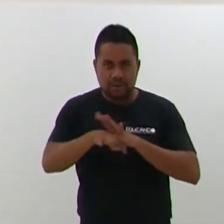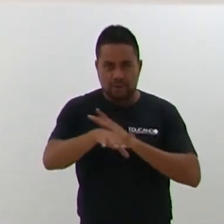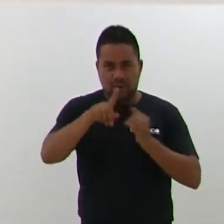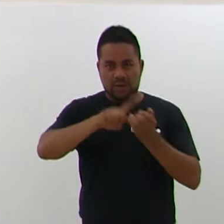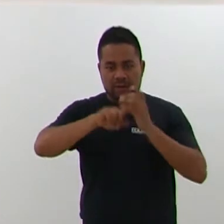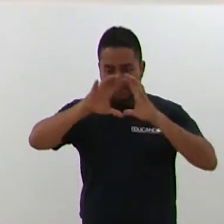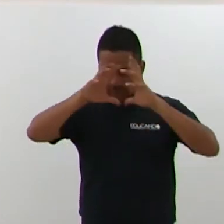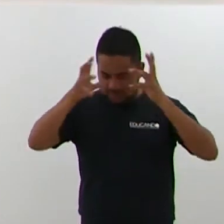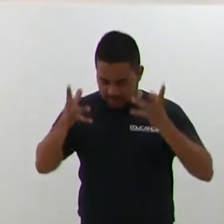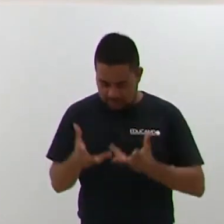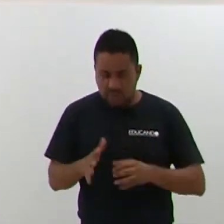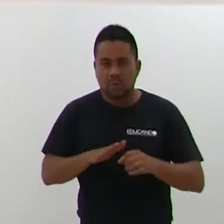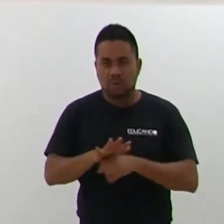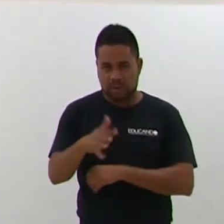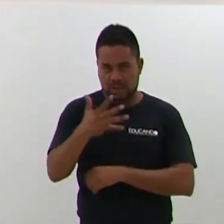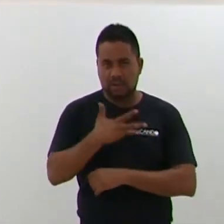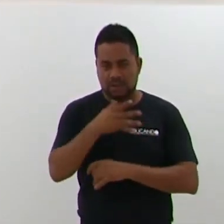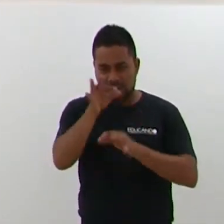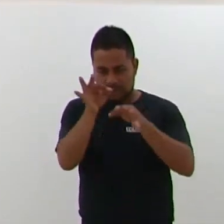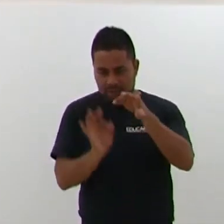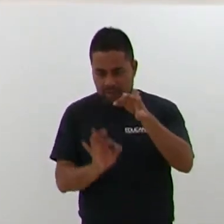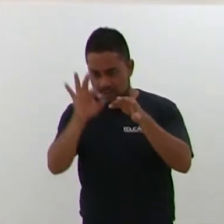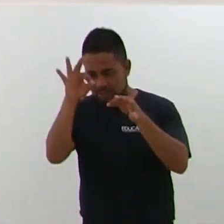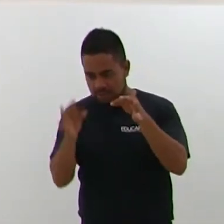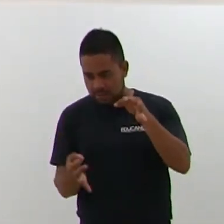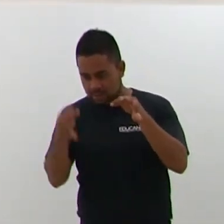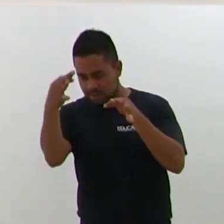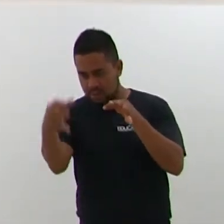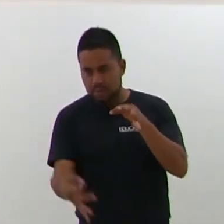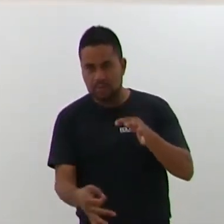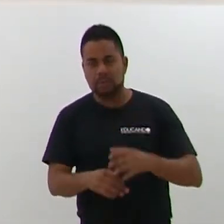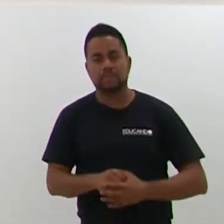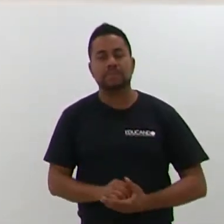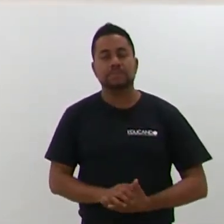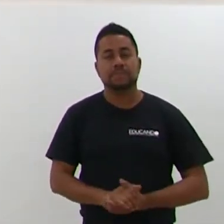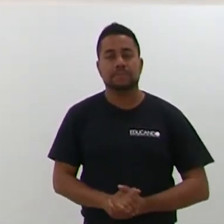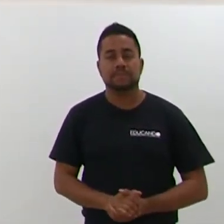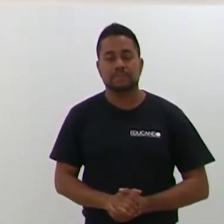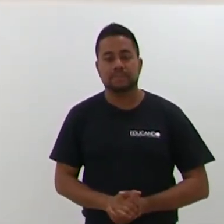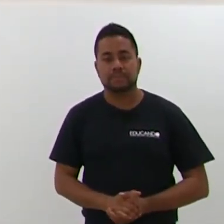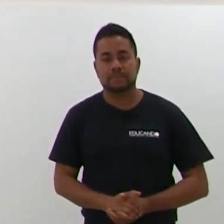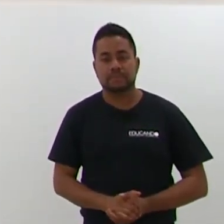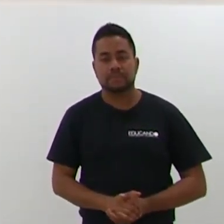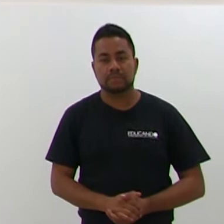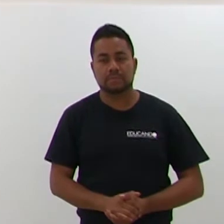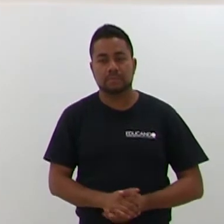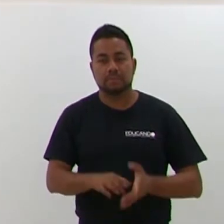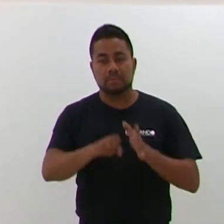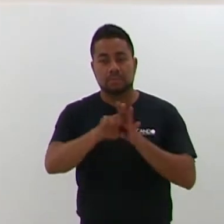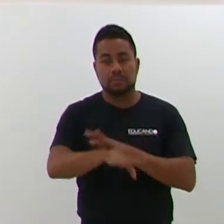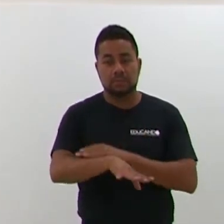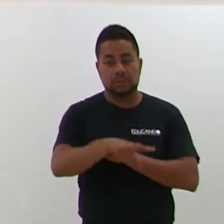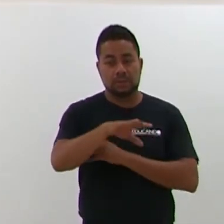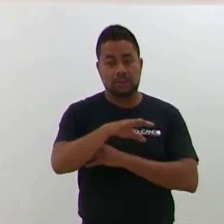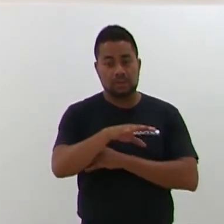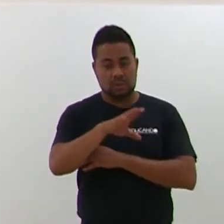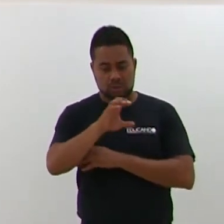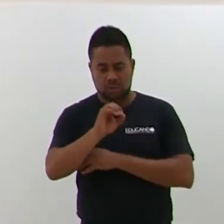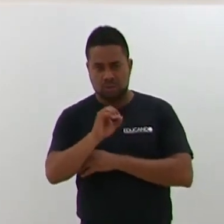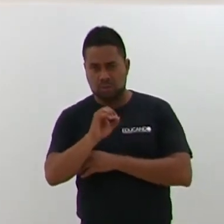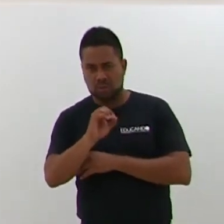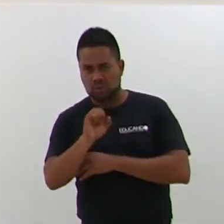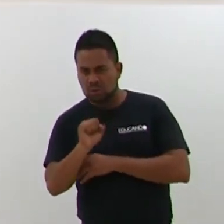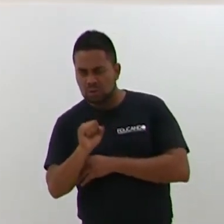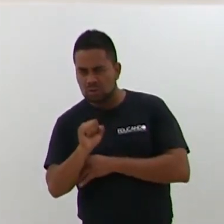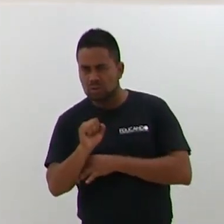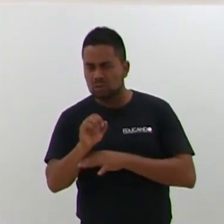planeta. Bueno, vamos a continuar. Obs, ¿en qué momento nosotros hemos escuchado obs,